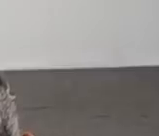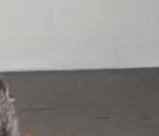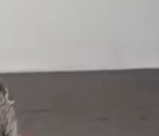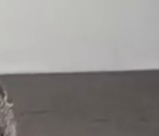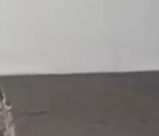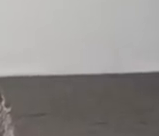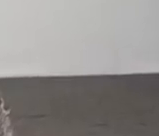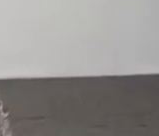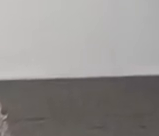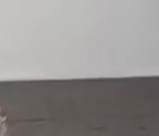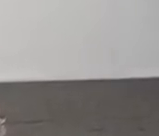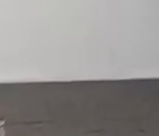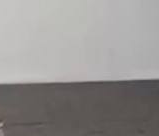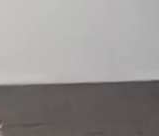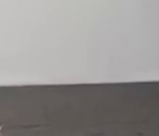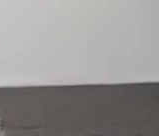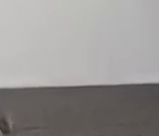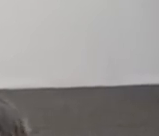hablando del tema,